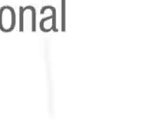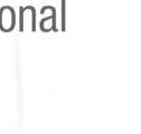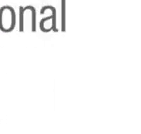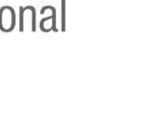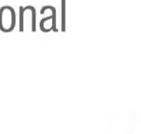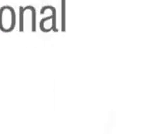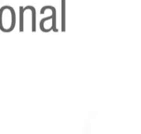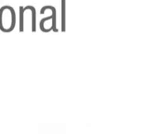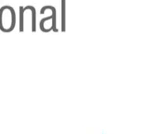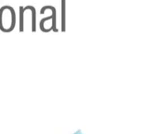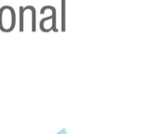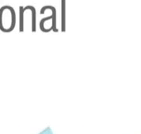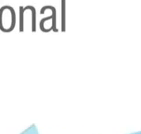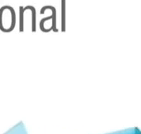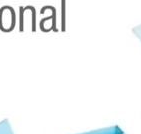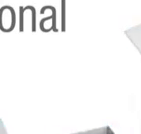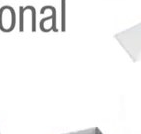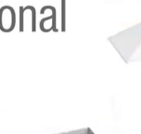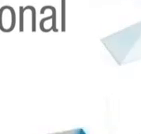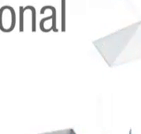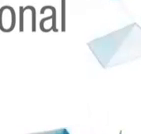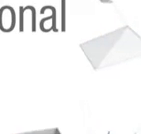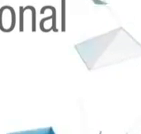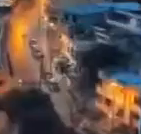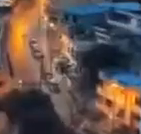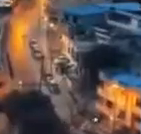Inicio de espacio promocional.